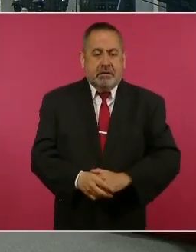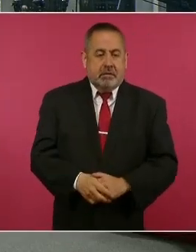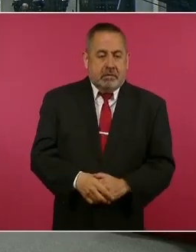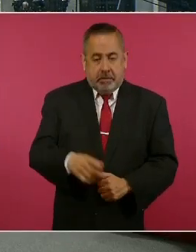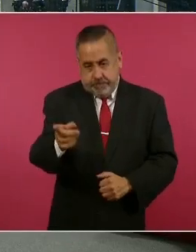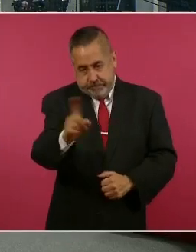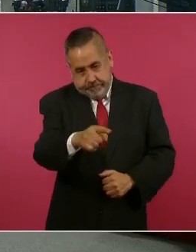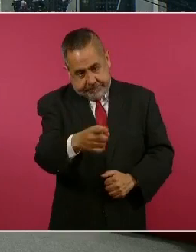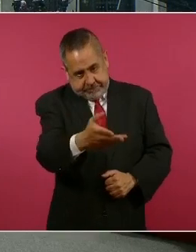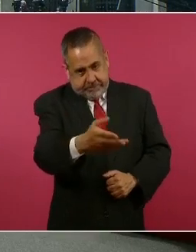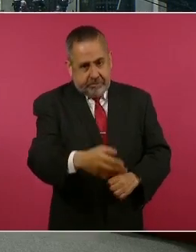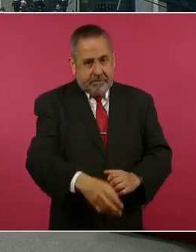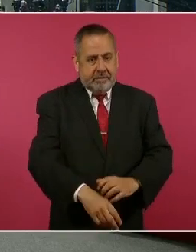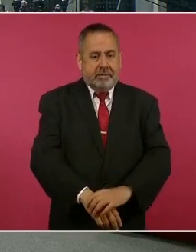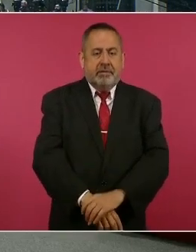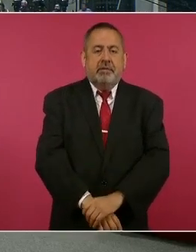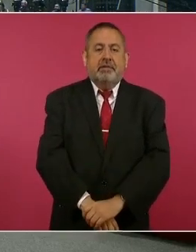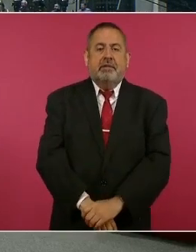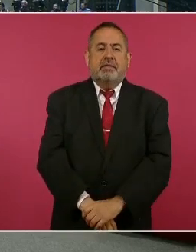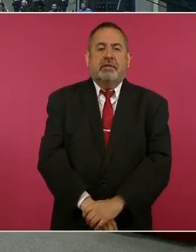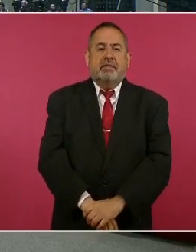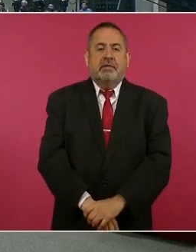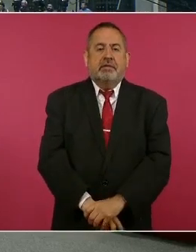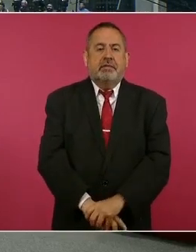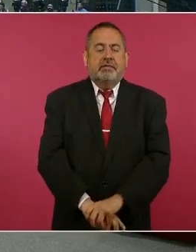Vámonos por acá.